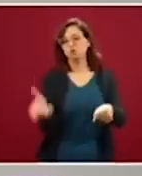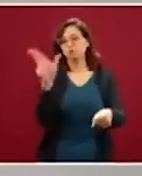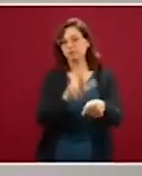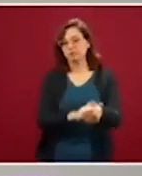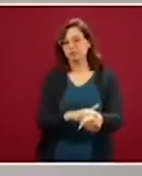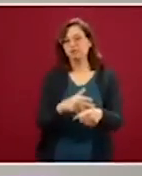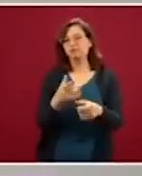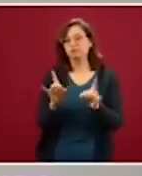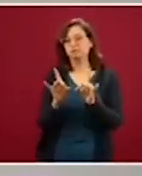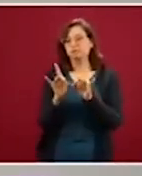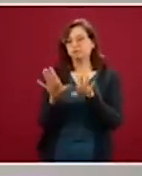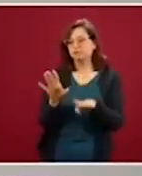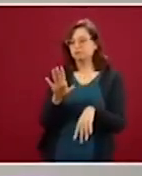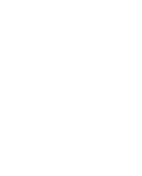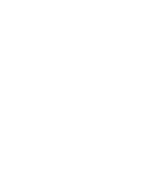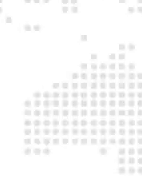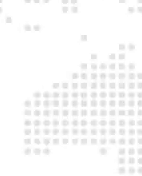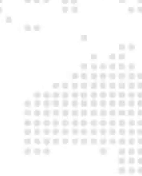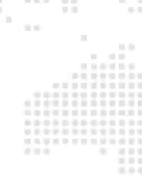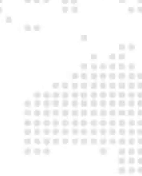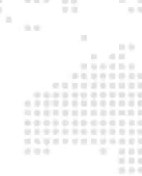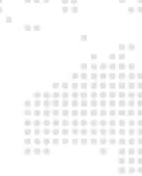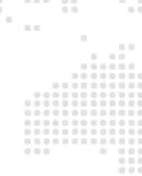para evitar la muerte materna